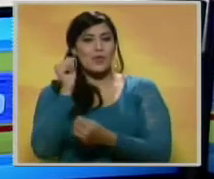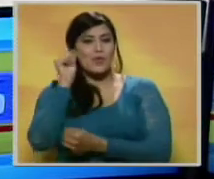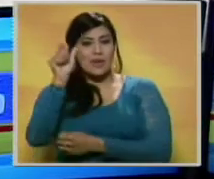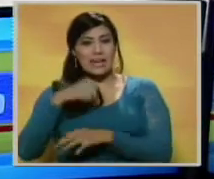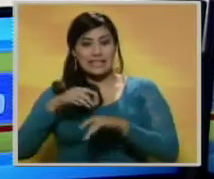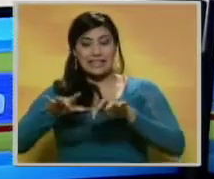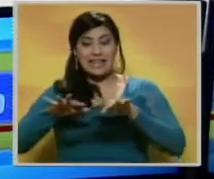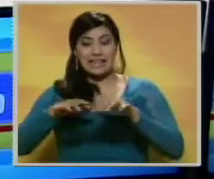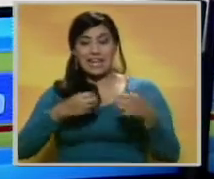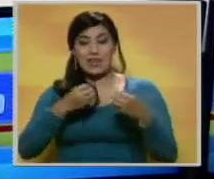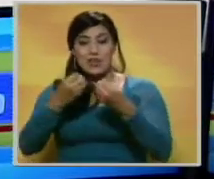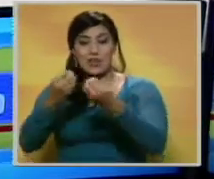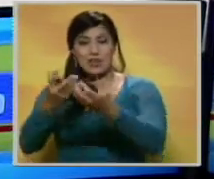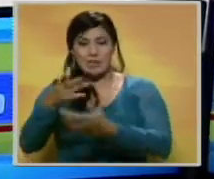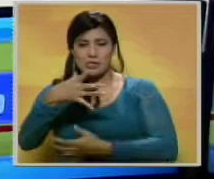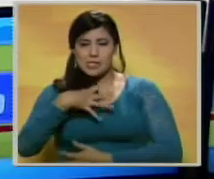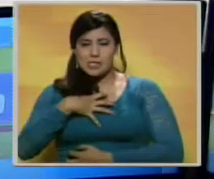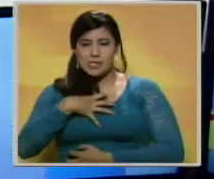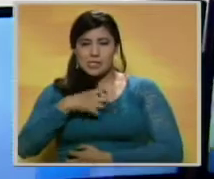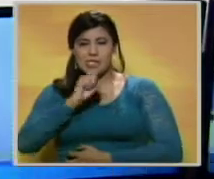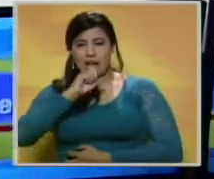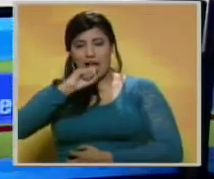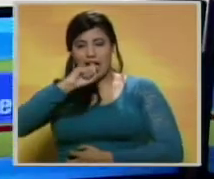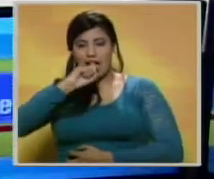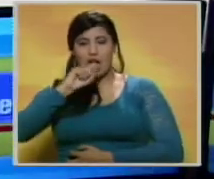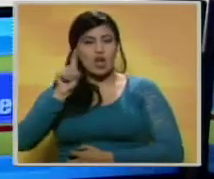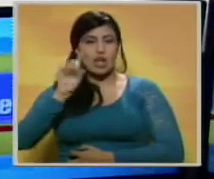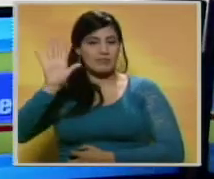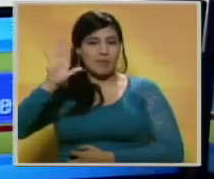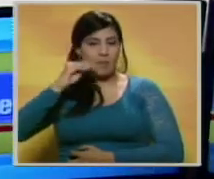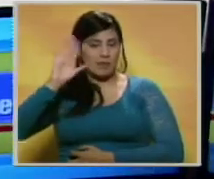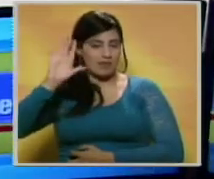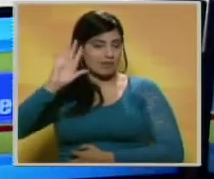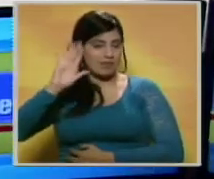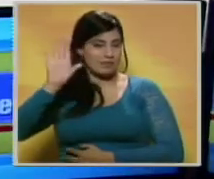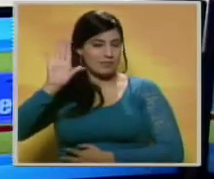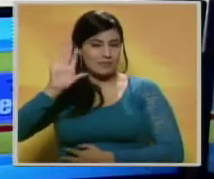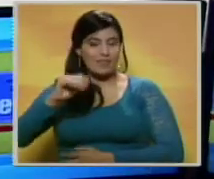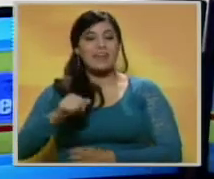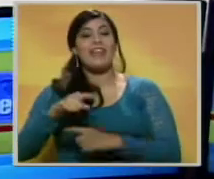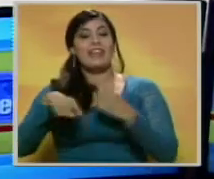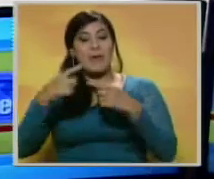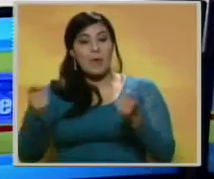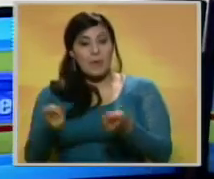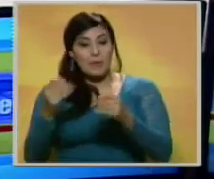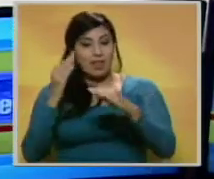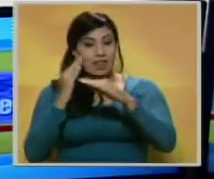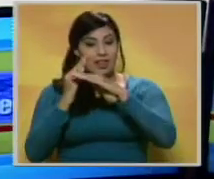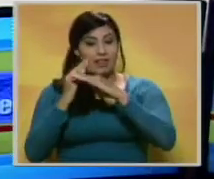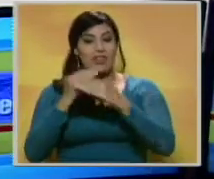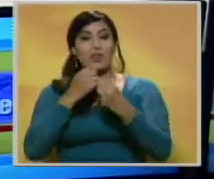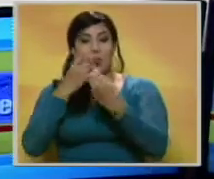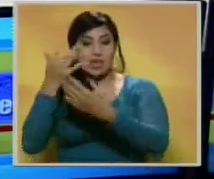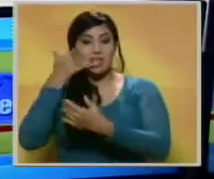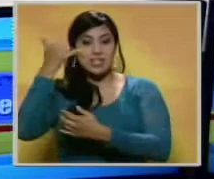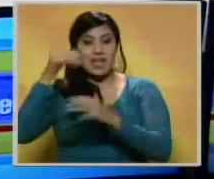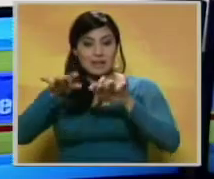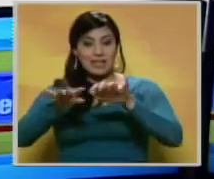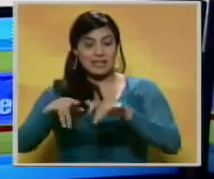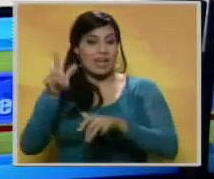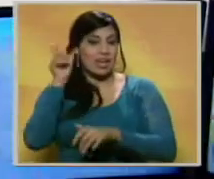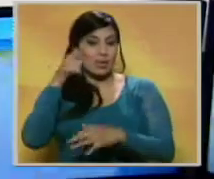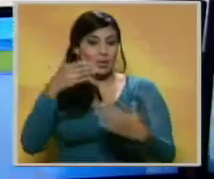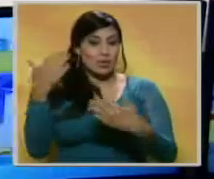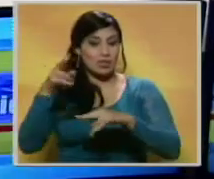Yo lo vi, Eso te dolió, Endrina. Bueno, no sé, después hablamos. En el corte comercial, llamas a Coromoto para que te escuche